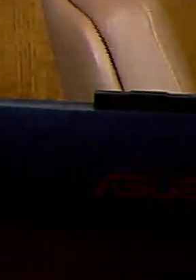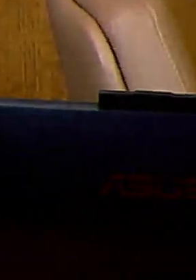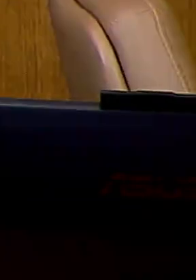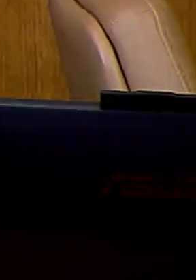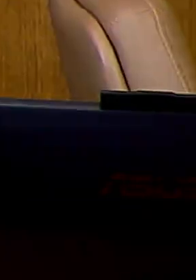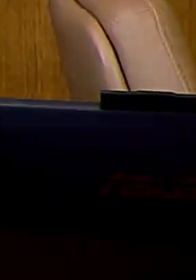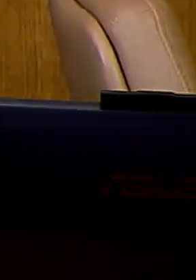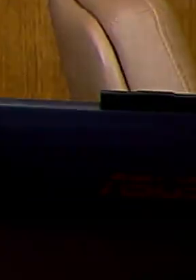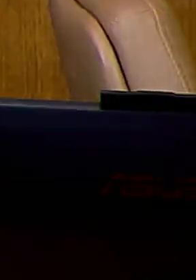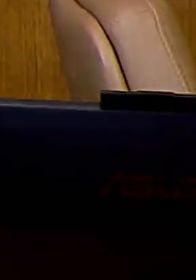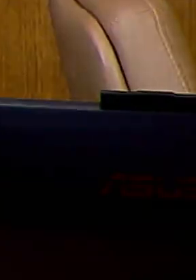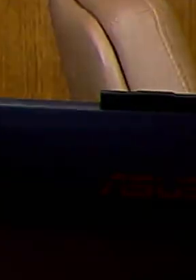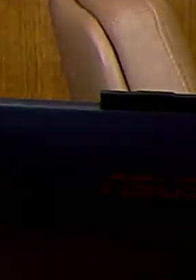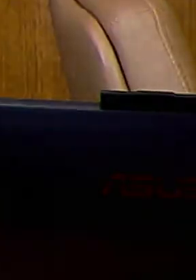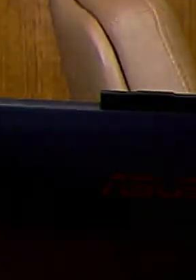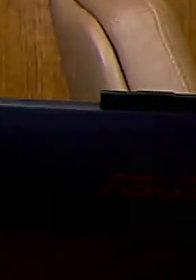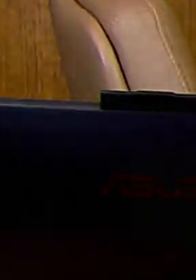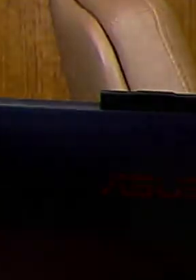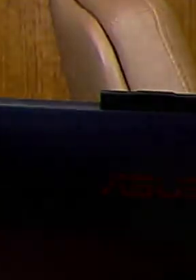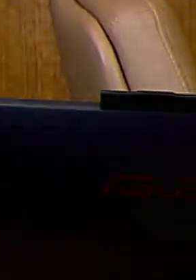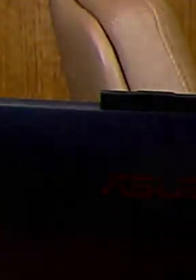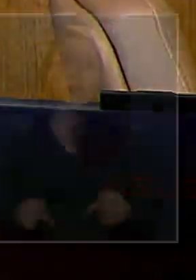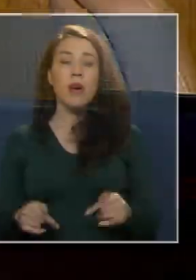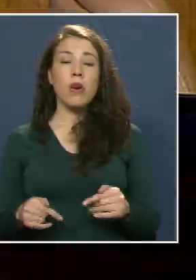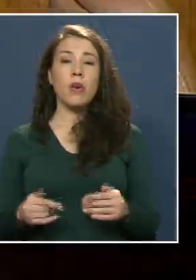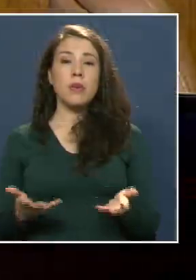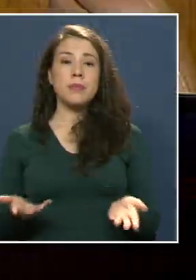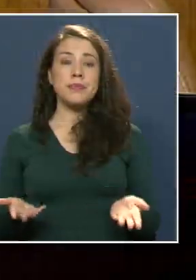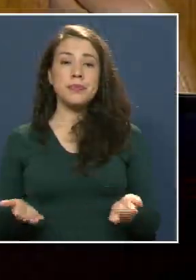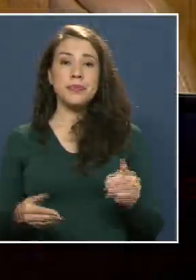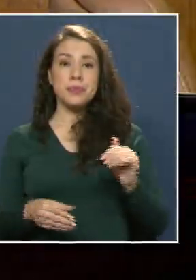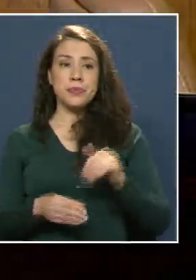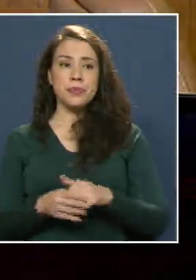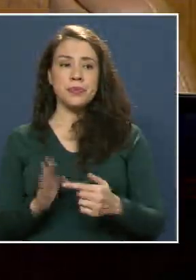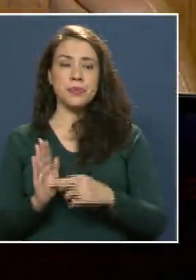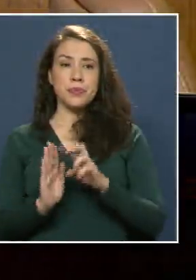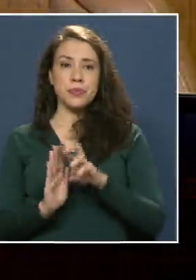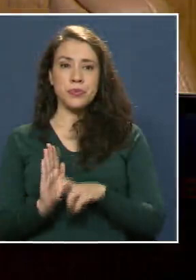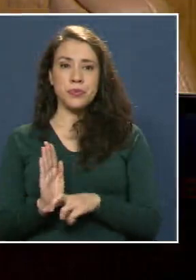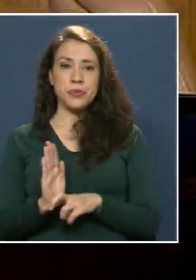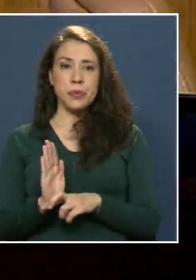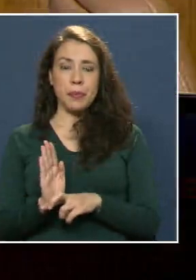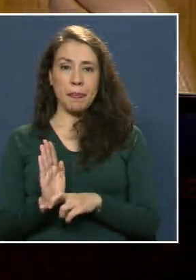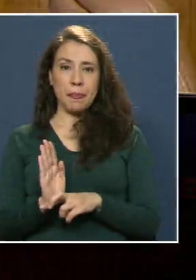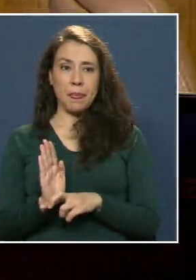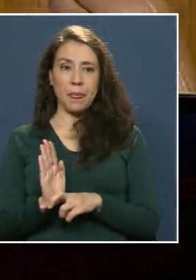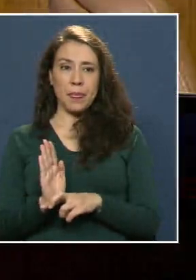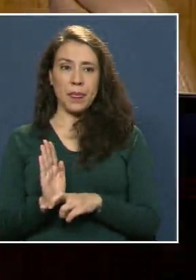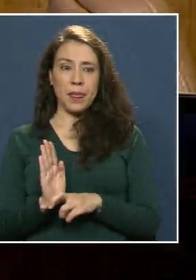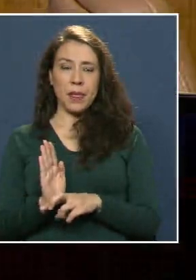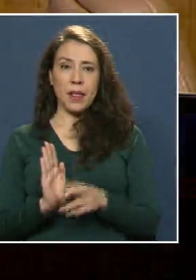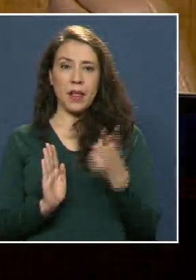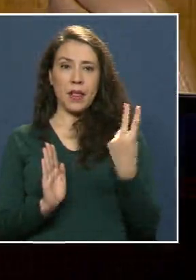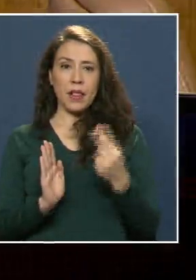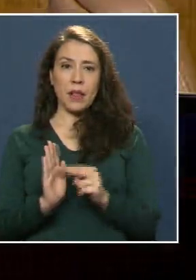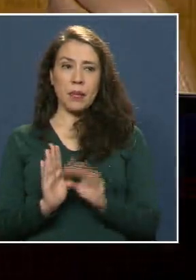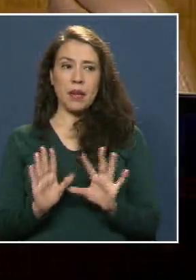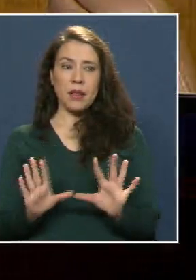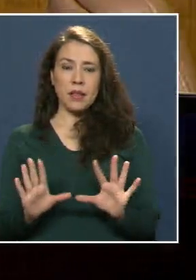Por fin vamos a proceder a votar este proyecto que data de